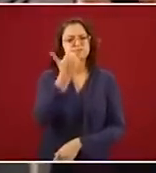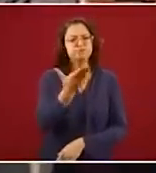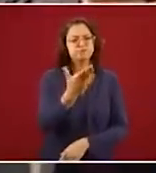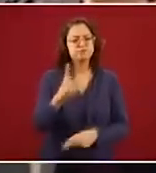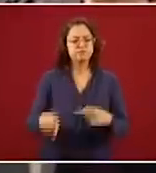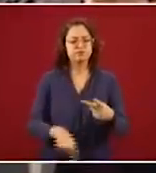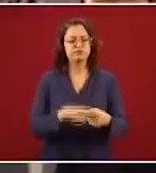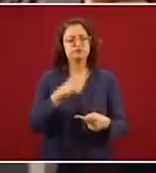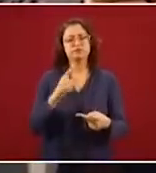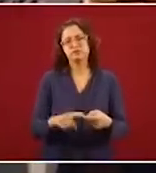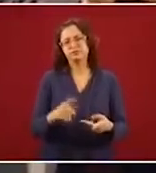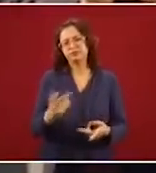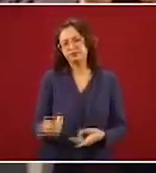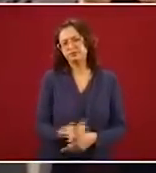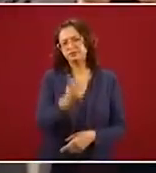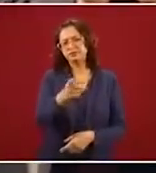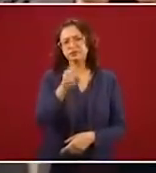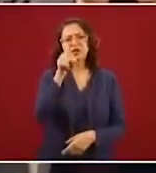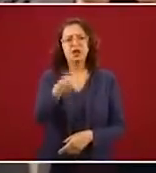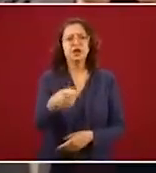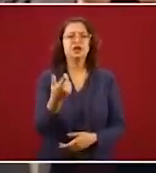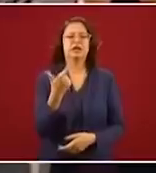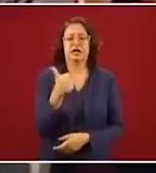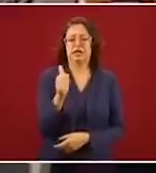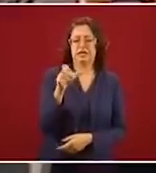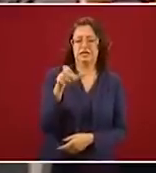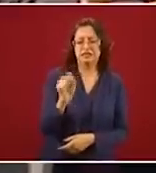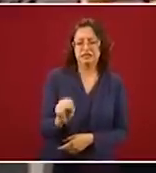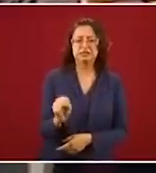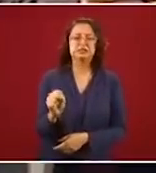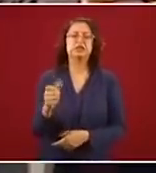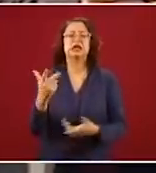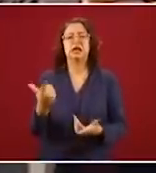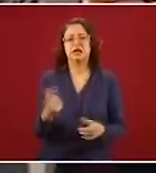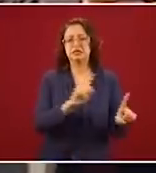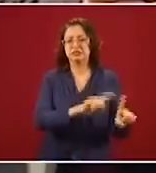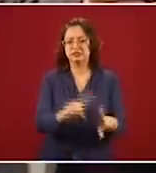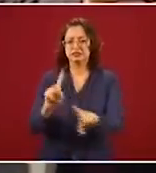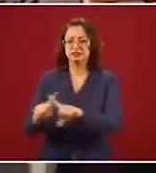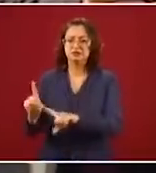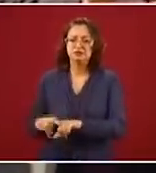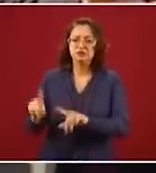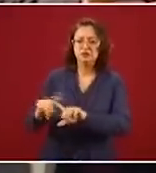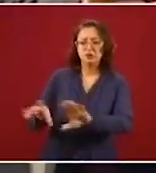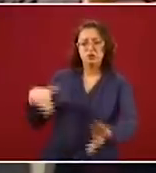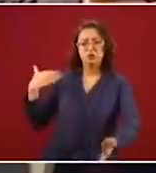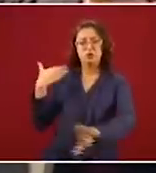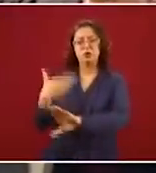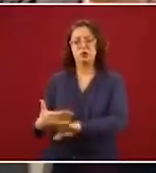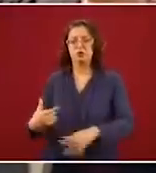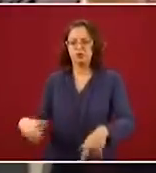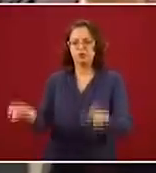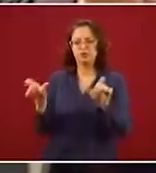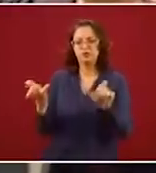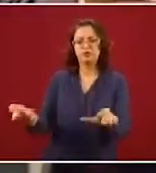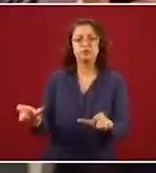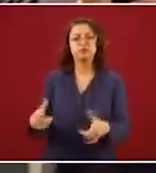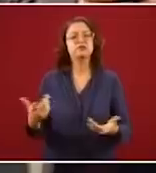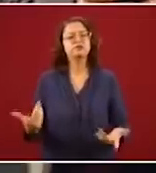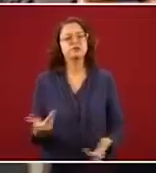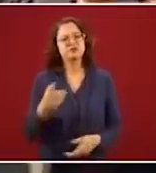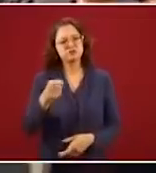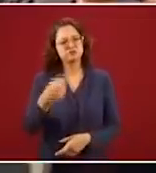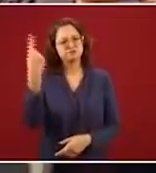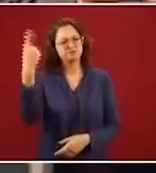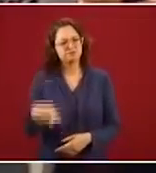del gas lacrimógeno u otras medidas similares para contenerlos? Y si usted ha dado alguna instrucción después de esto que ocurrió,